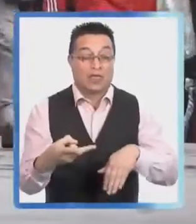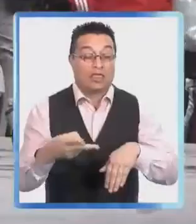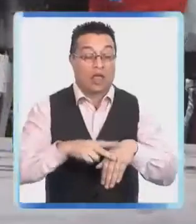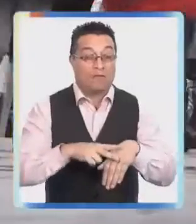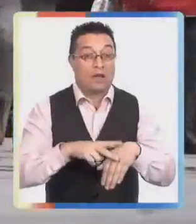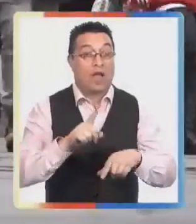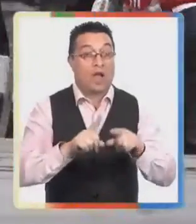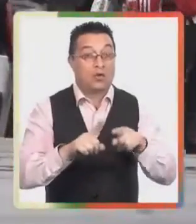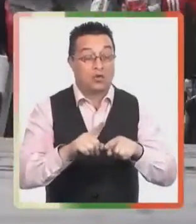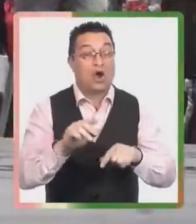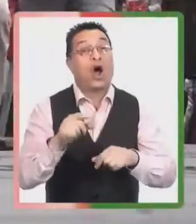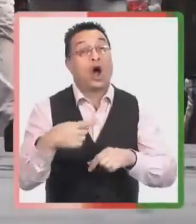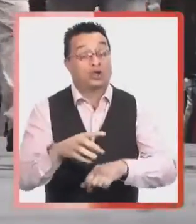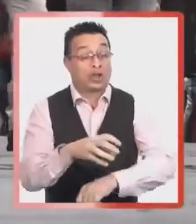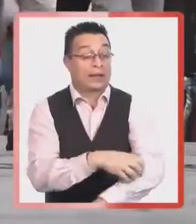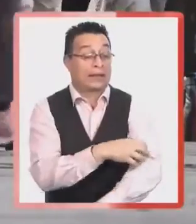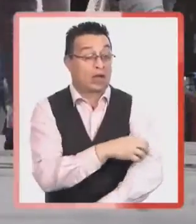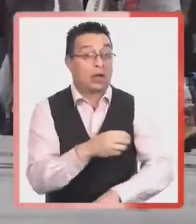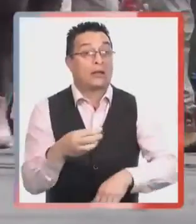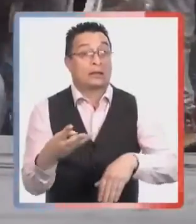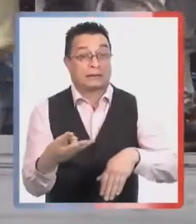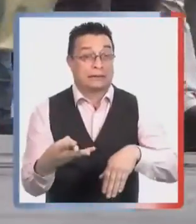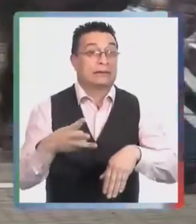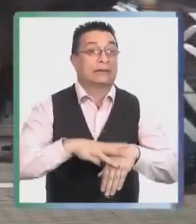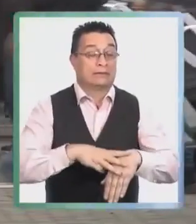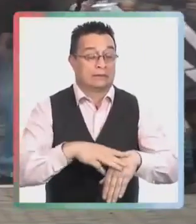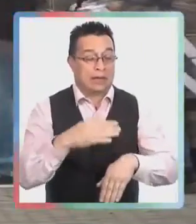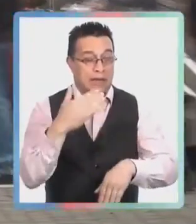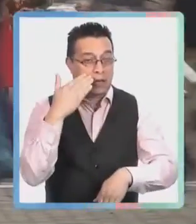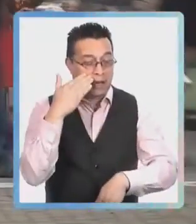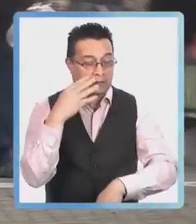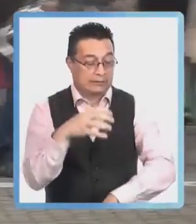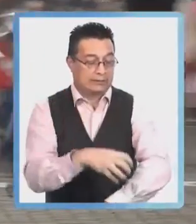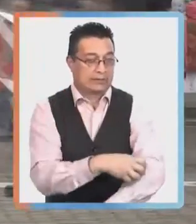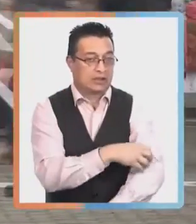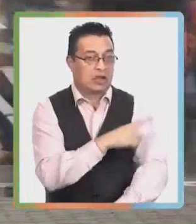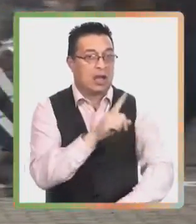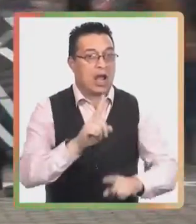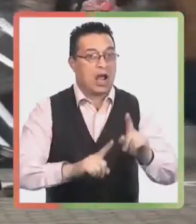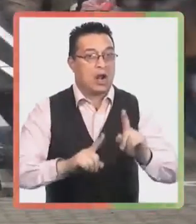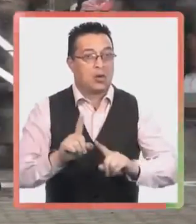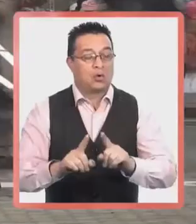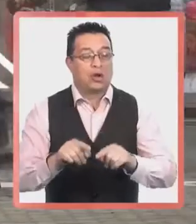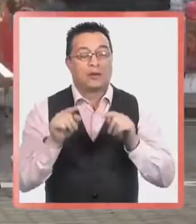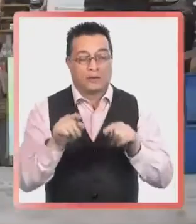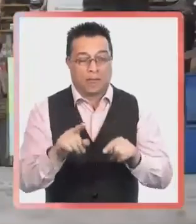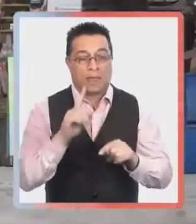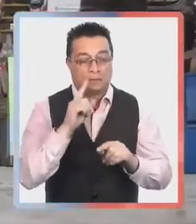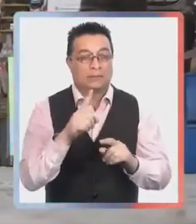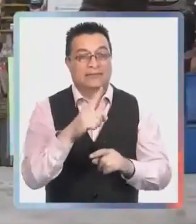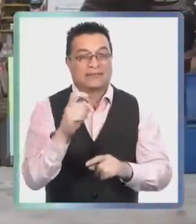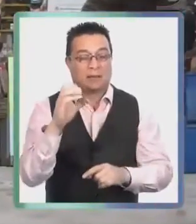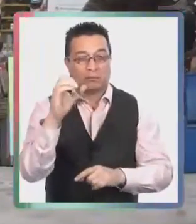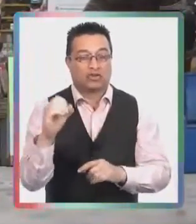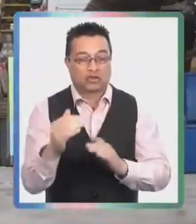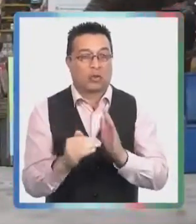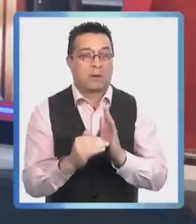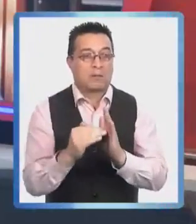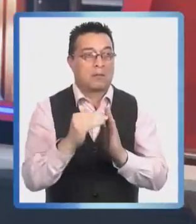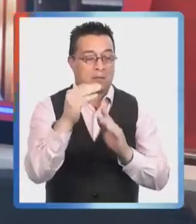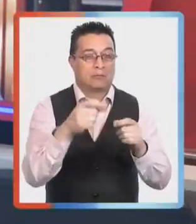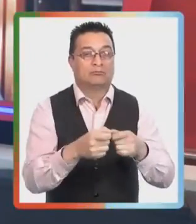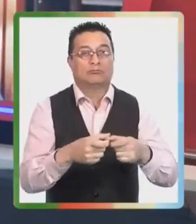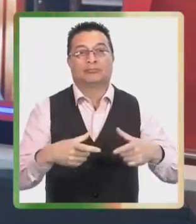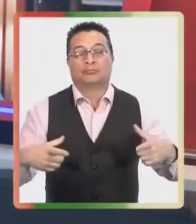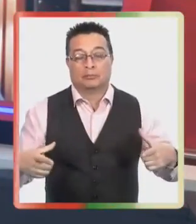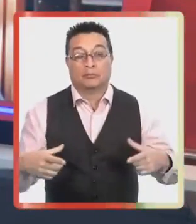doblado los casos y en algunas regiones incluso se han casi triplicado. Es decir, hay un aumento del 100% de los casos.